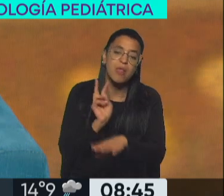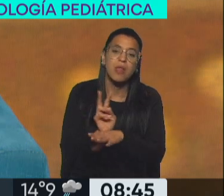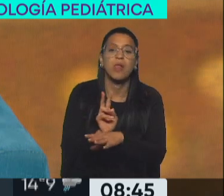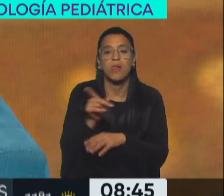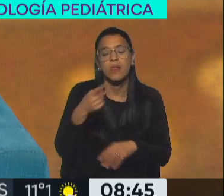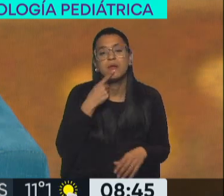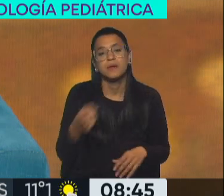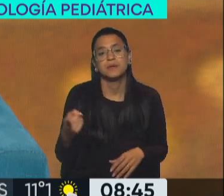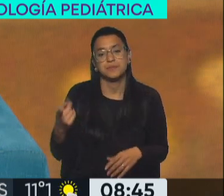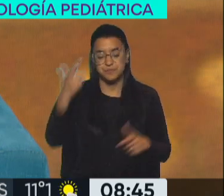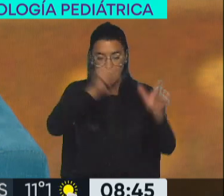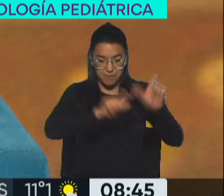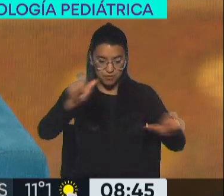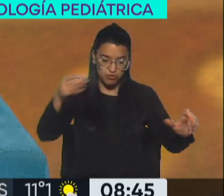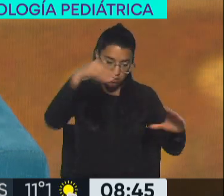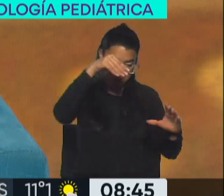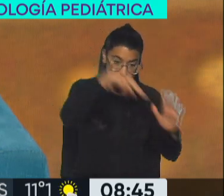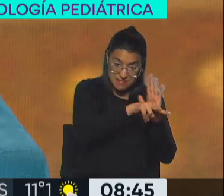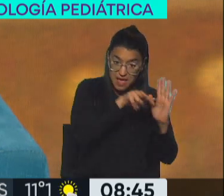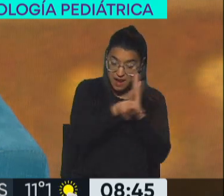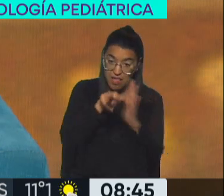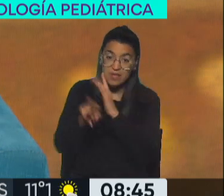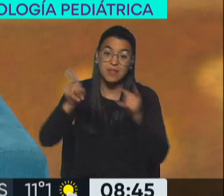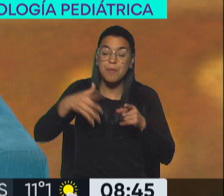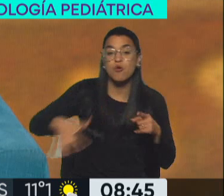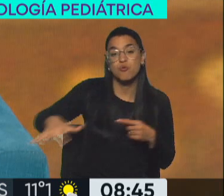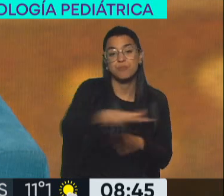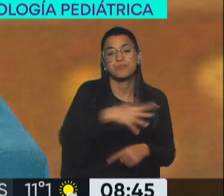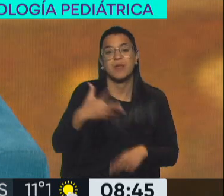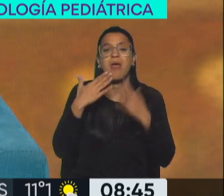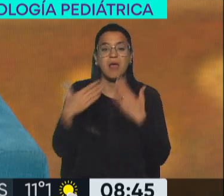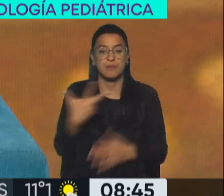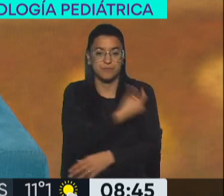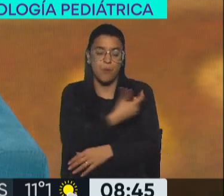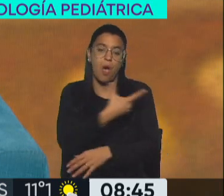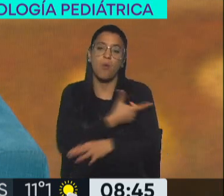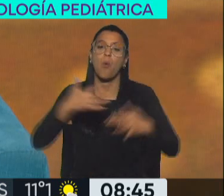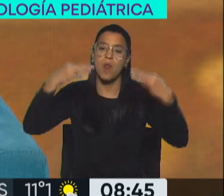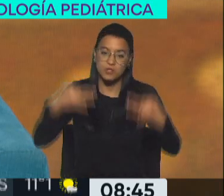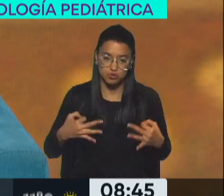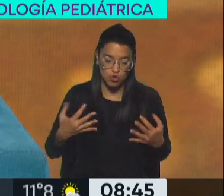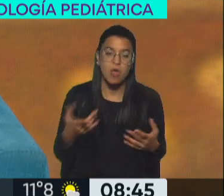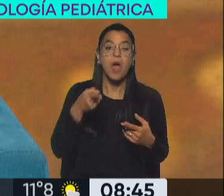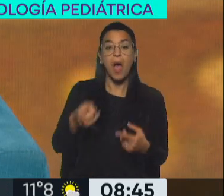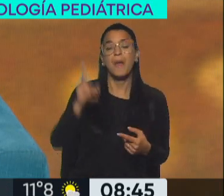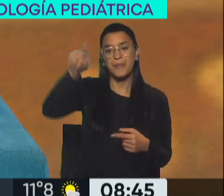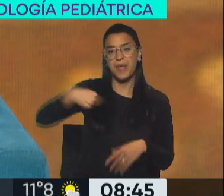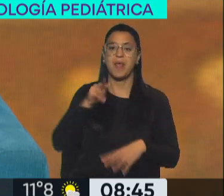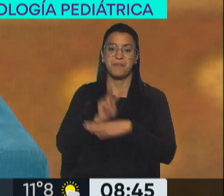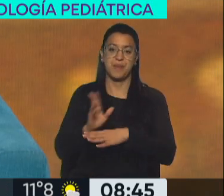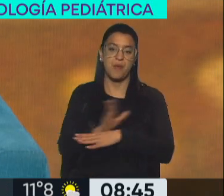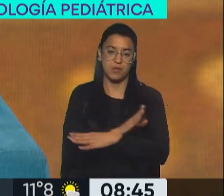de las personas que están internados y en la comunidad con la vacunación. La adecuada vacunación genera la prevención de